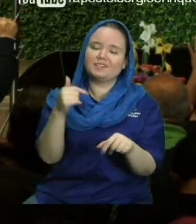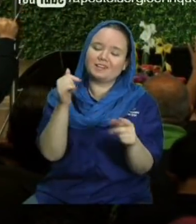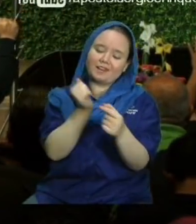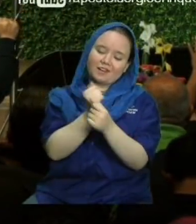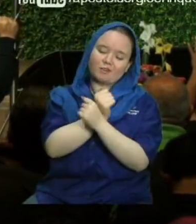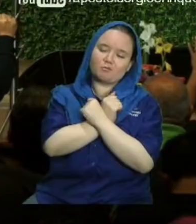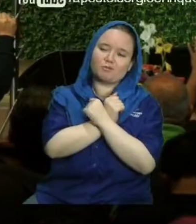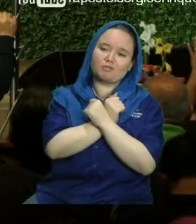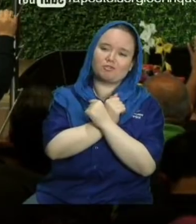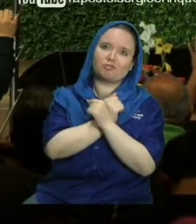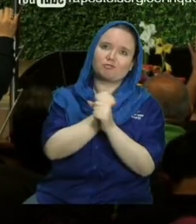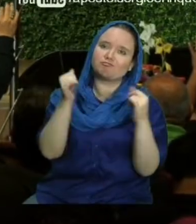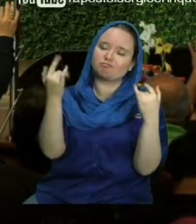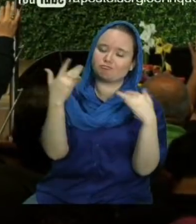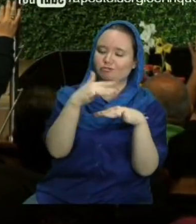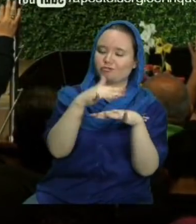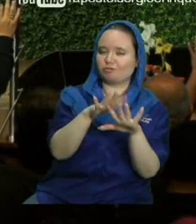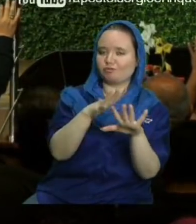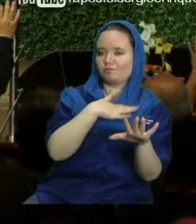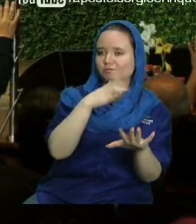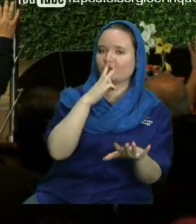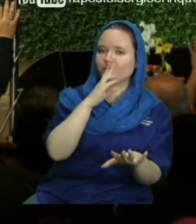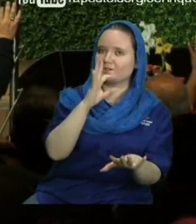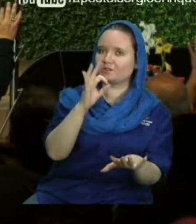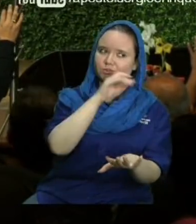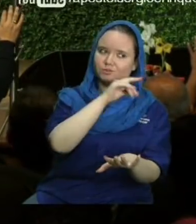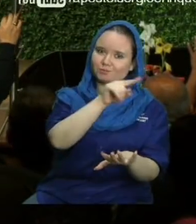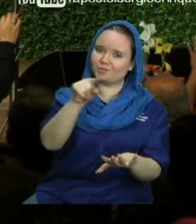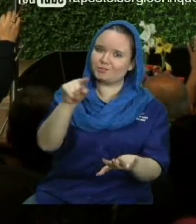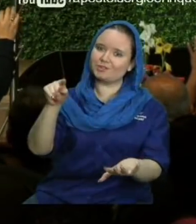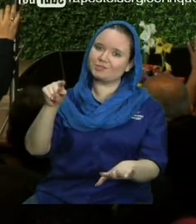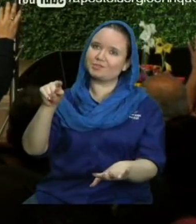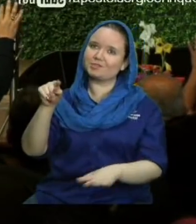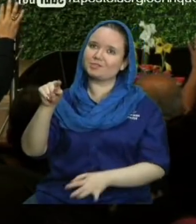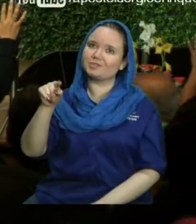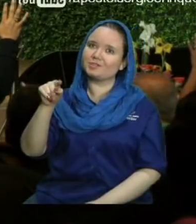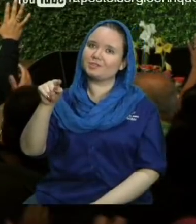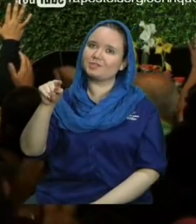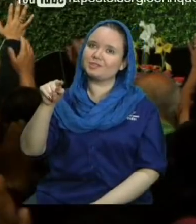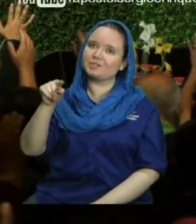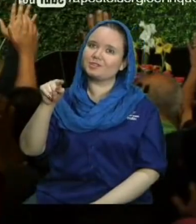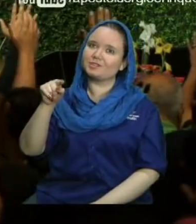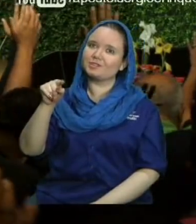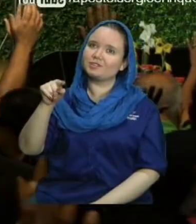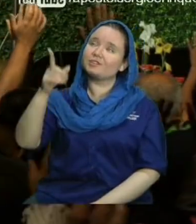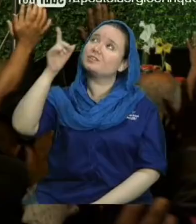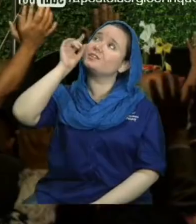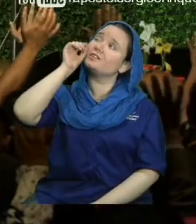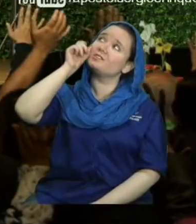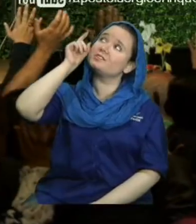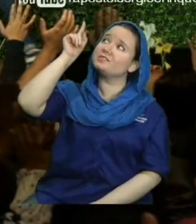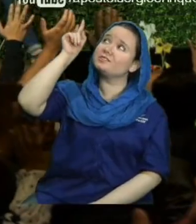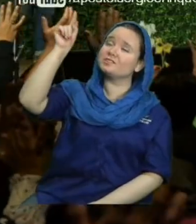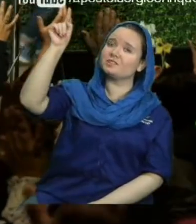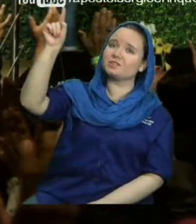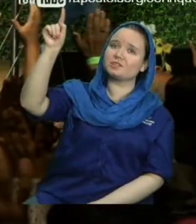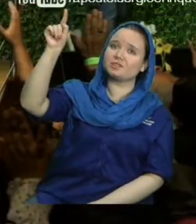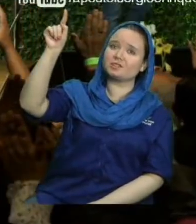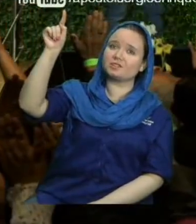unión con mis hermanos. Levanta tu manito un momentito al cielo para decir: